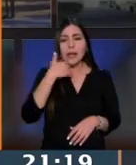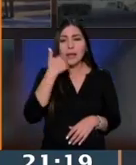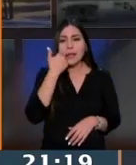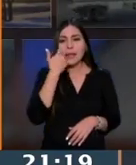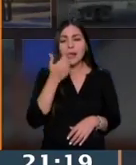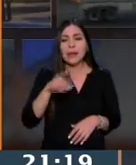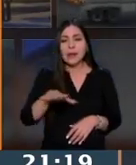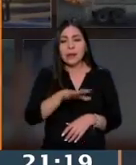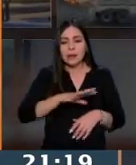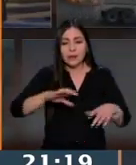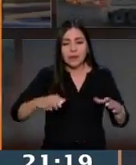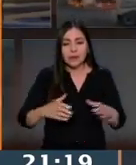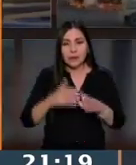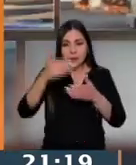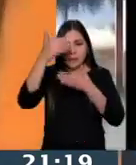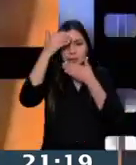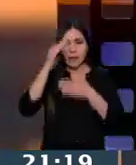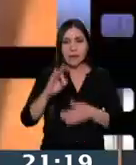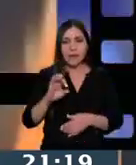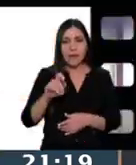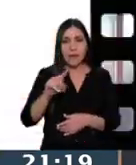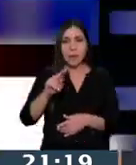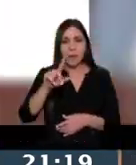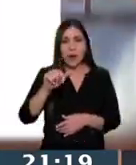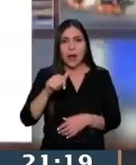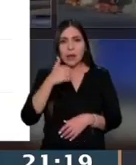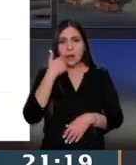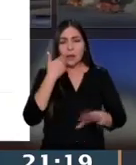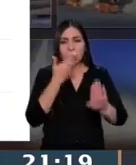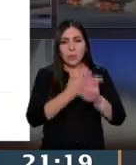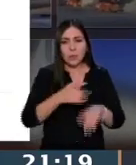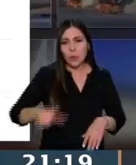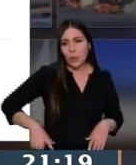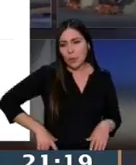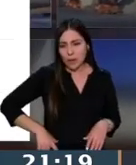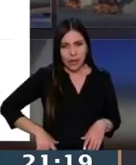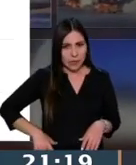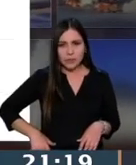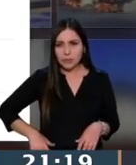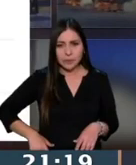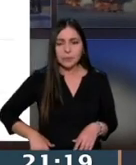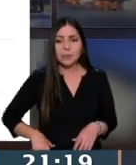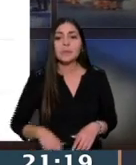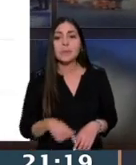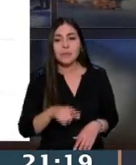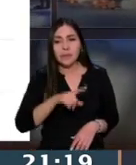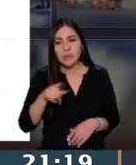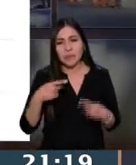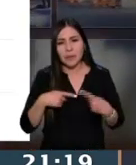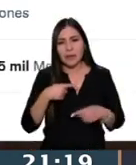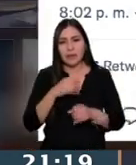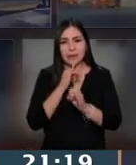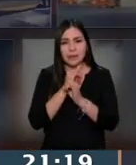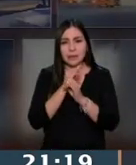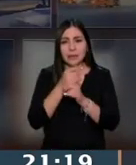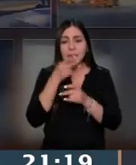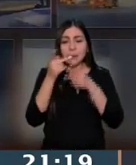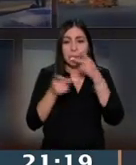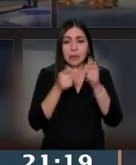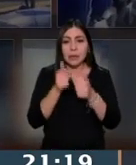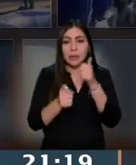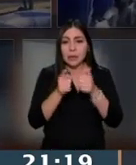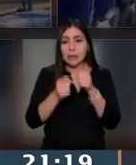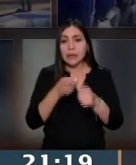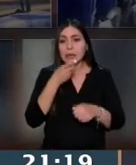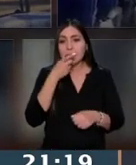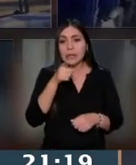por la organización terrorista Fethullah. Por último, comentaristas en redes sociales afirmaron sin ningún sustento